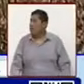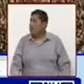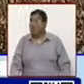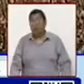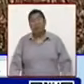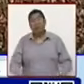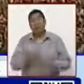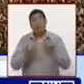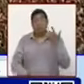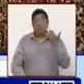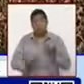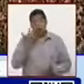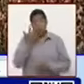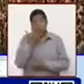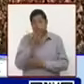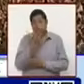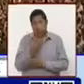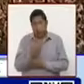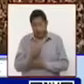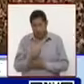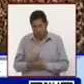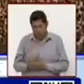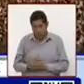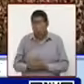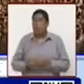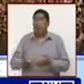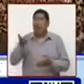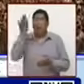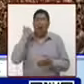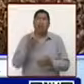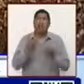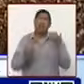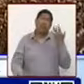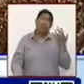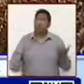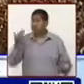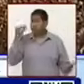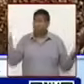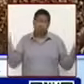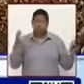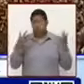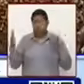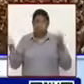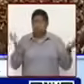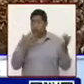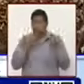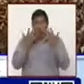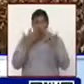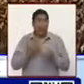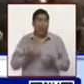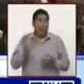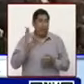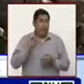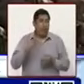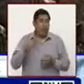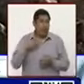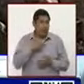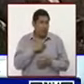poco a poco hemos tenido un aire muy, muy contaminado. Sí. Poco, mire,